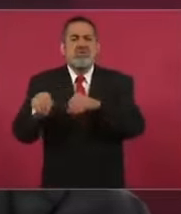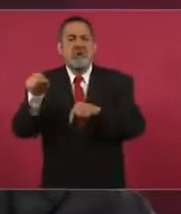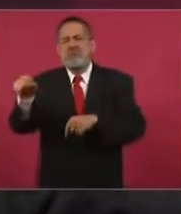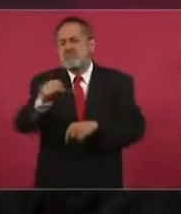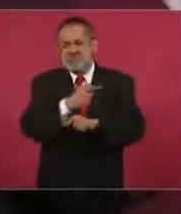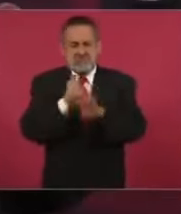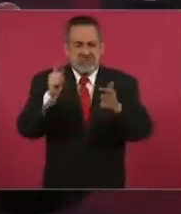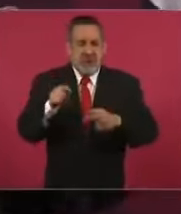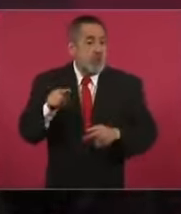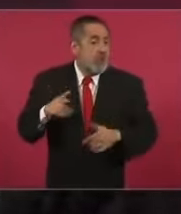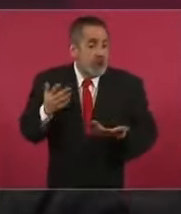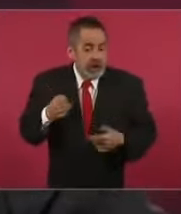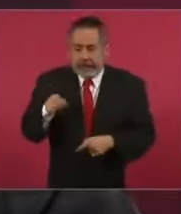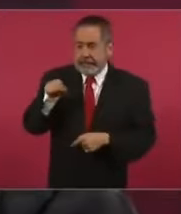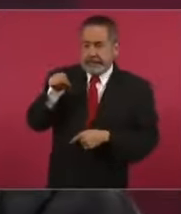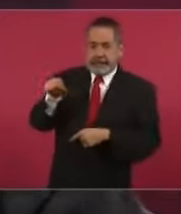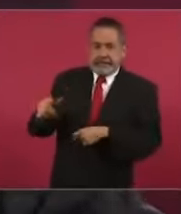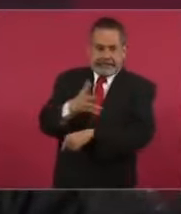porque